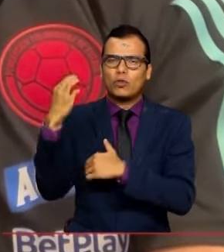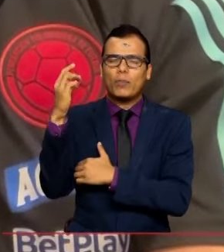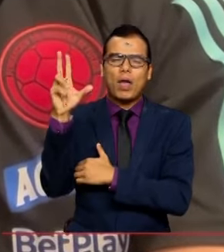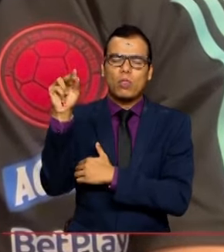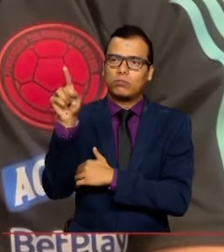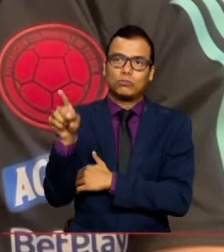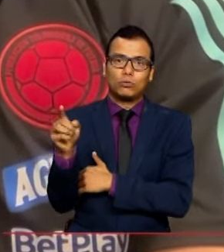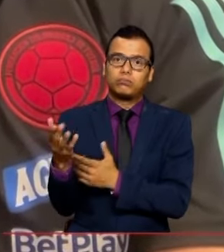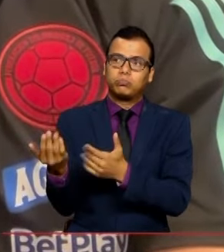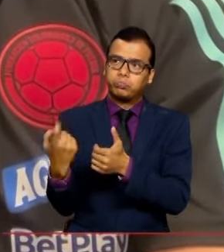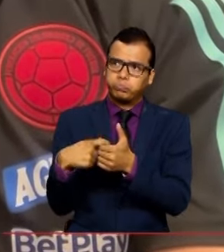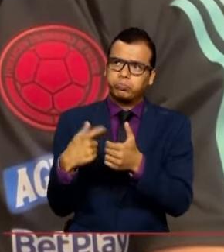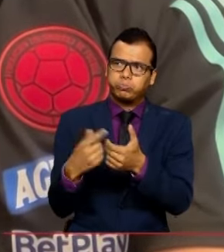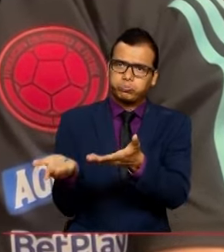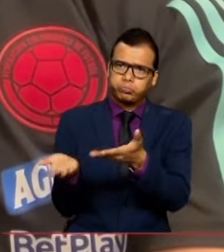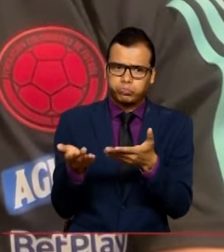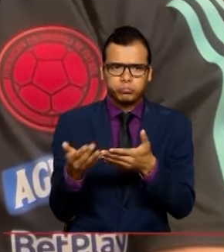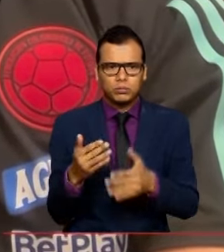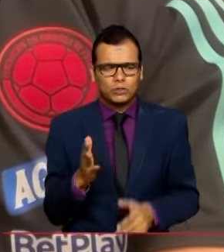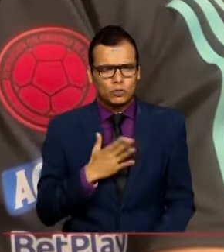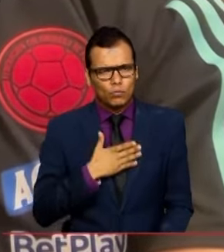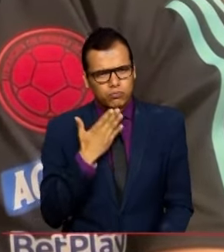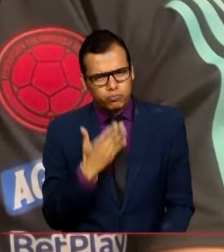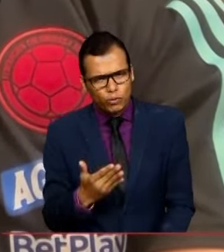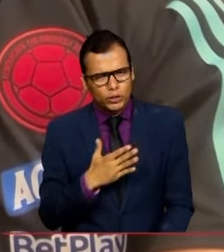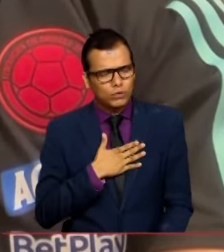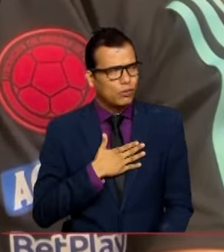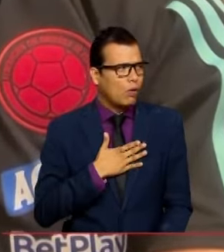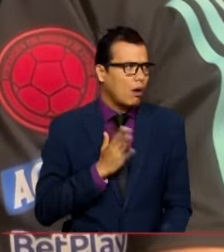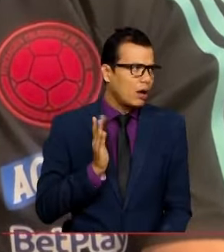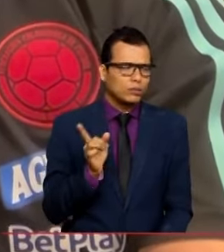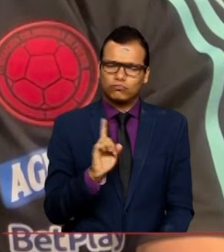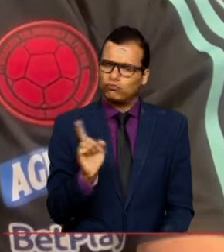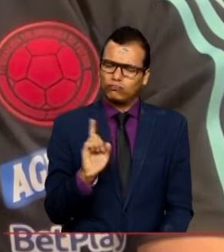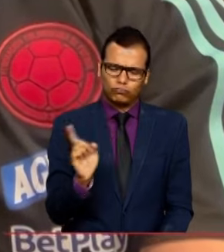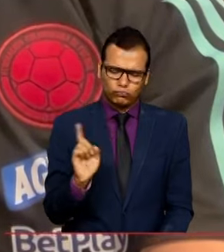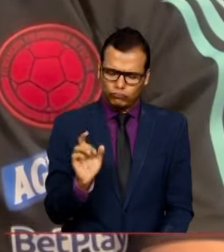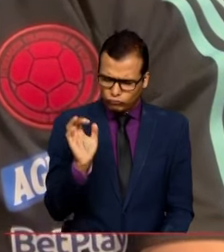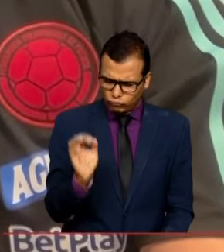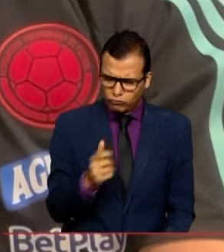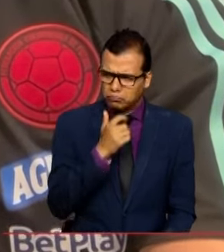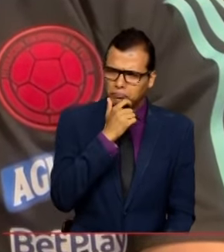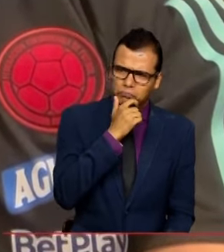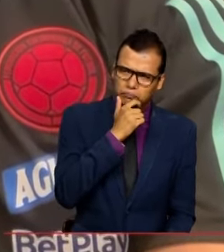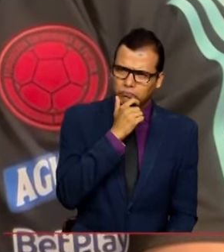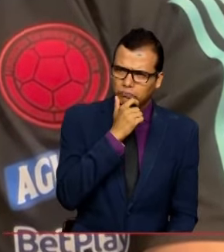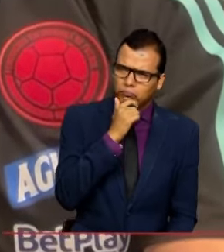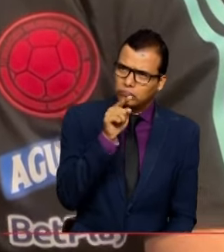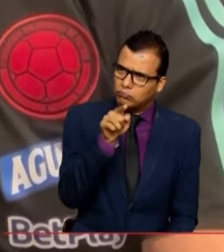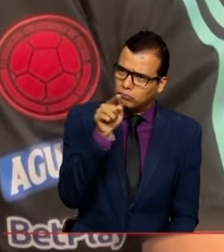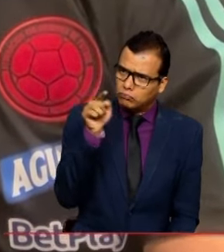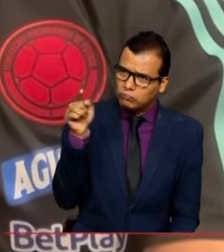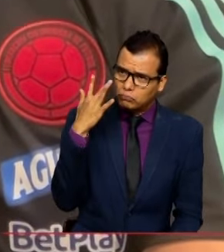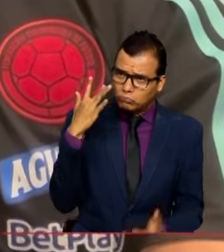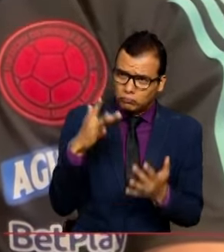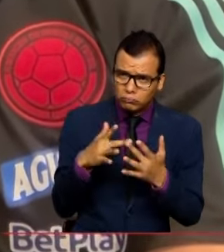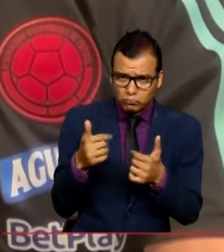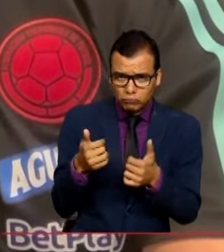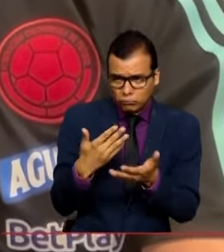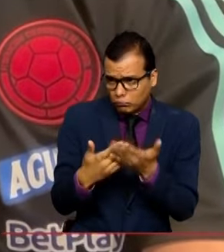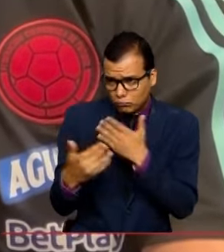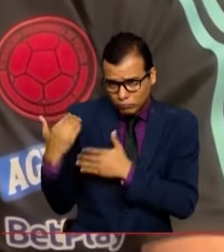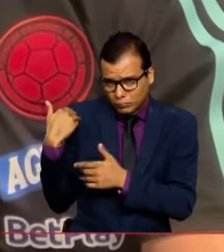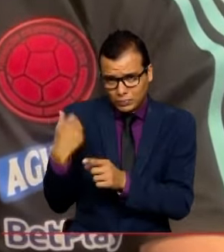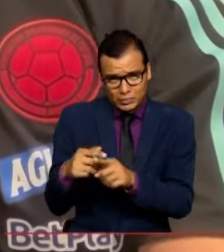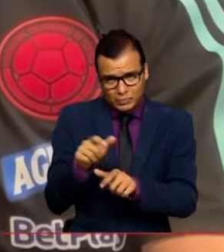que corresponde, ¿no? No es ninguna nobleza ni ninguna capacidad, creo que es lo que corresponde, que las selecciones de todos, incluso desde lo que ya pasaron